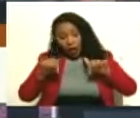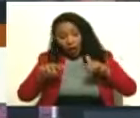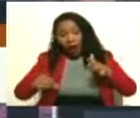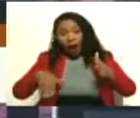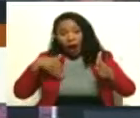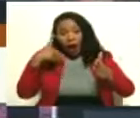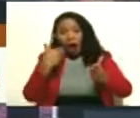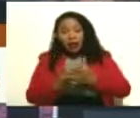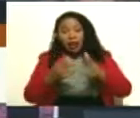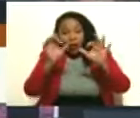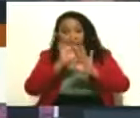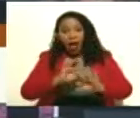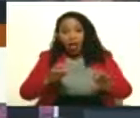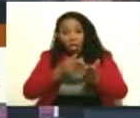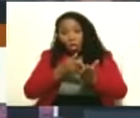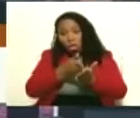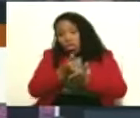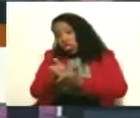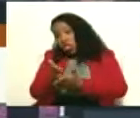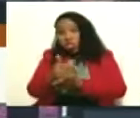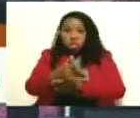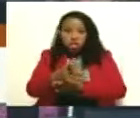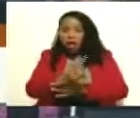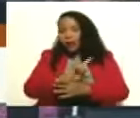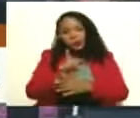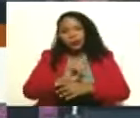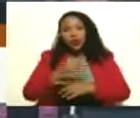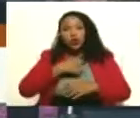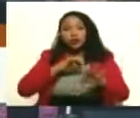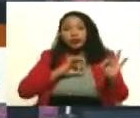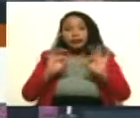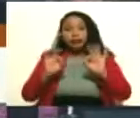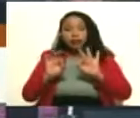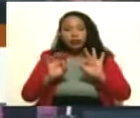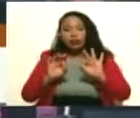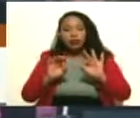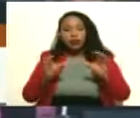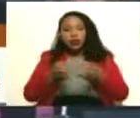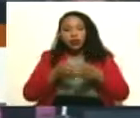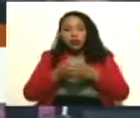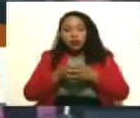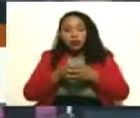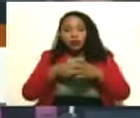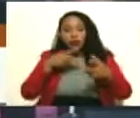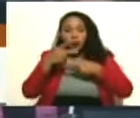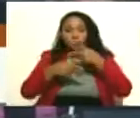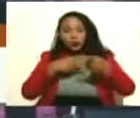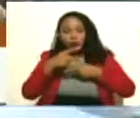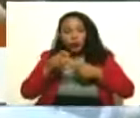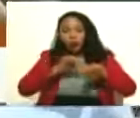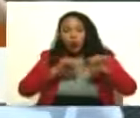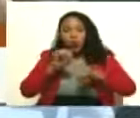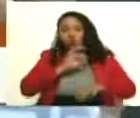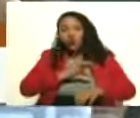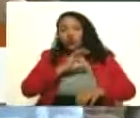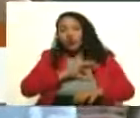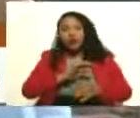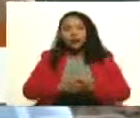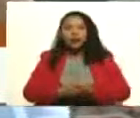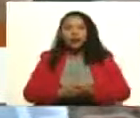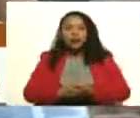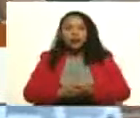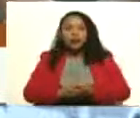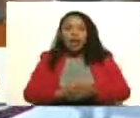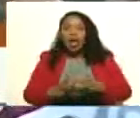al 3 nadie nos descarrile. Preparémonos, las maquinarias de los partidos políticos, de los movimientos sociales,